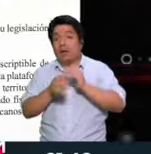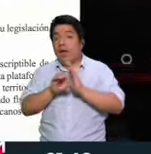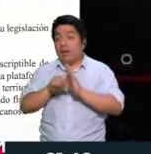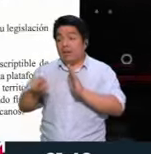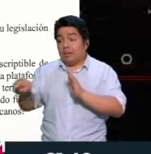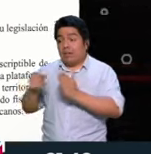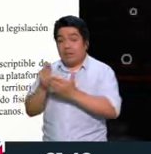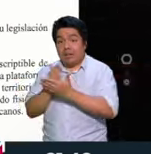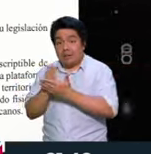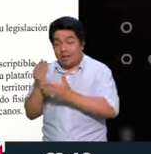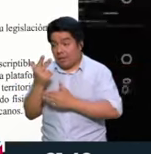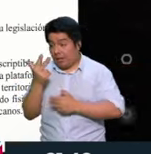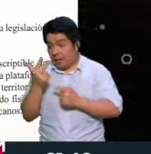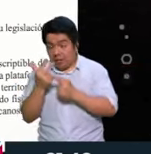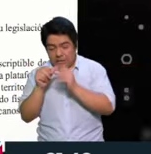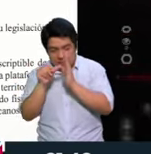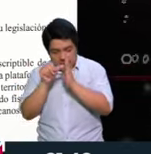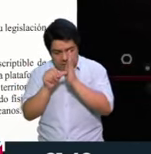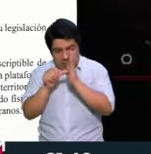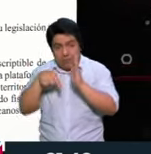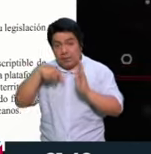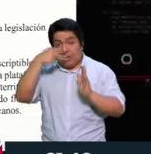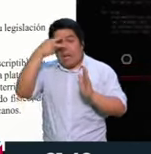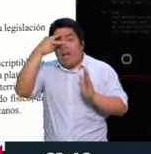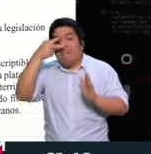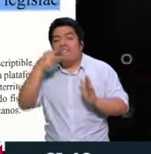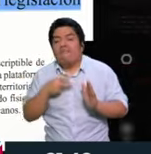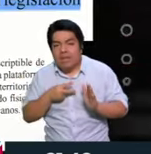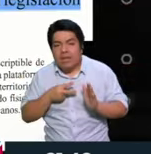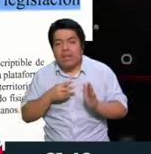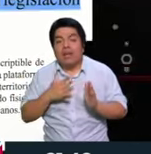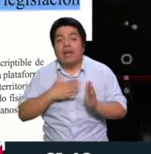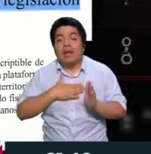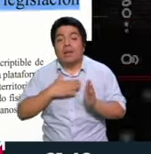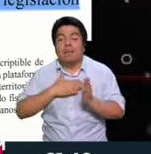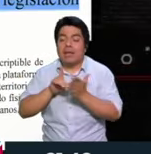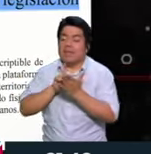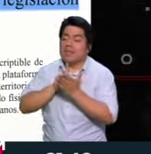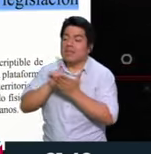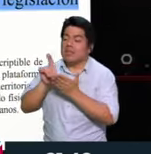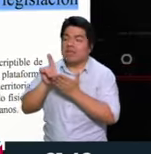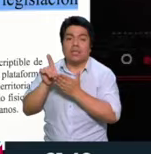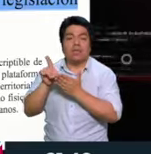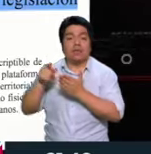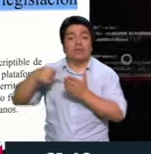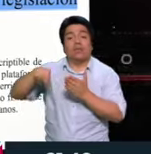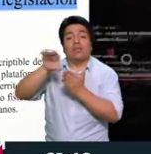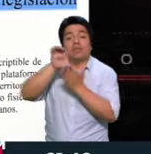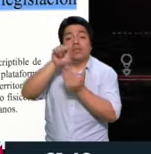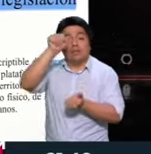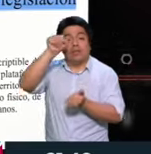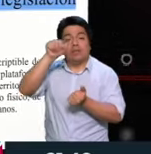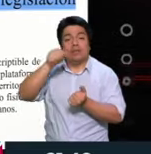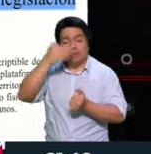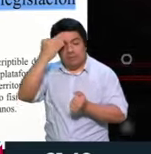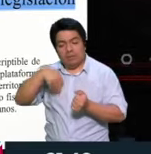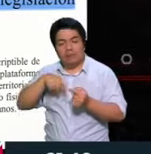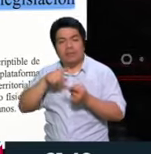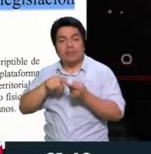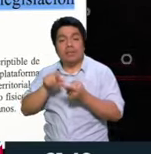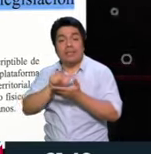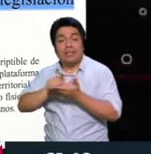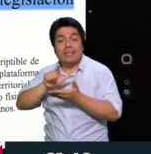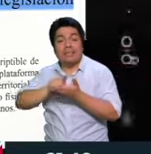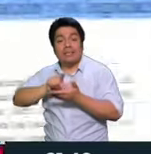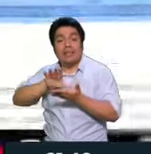8, textualmente se refiere que México se reserva su derecho soberano a reformar su constitución y su legislación